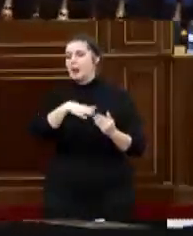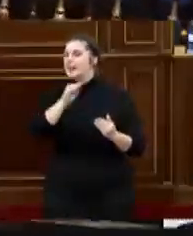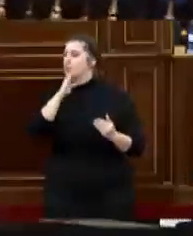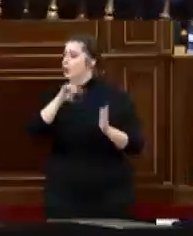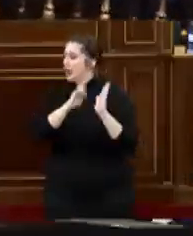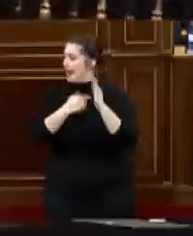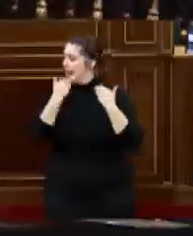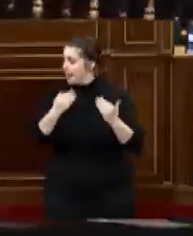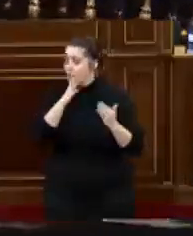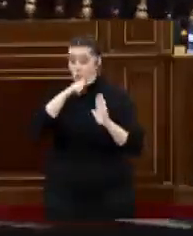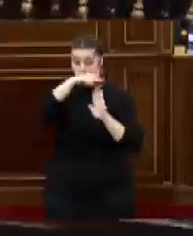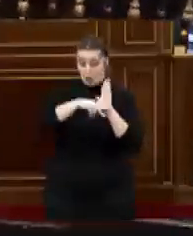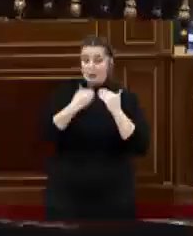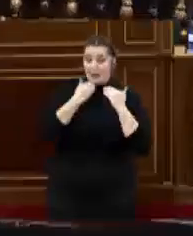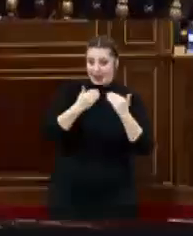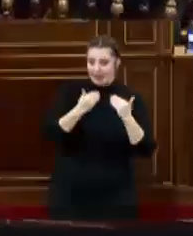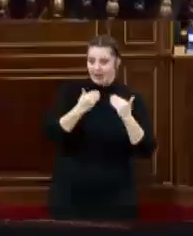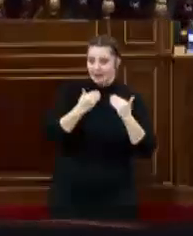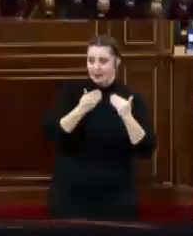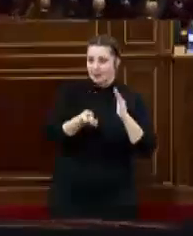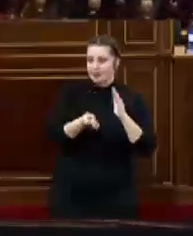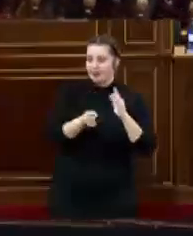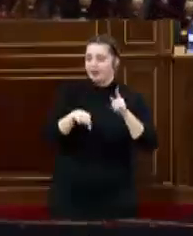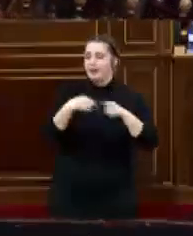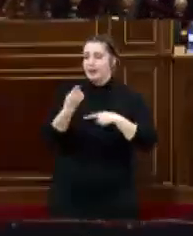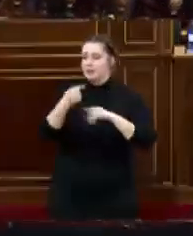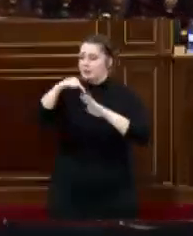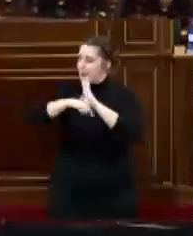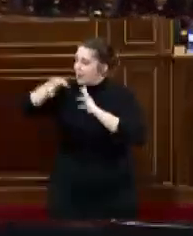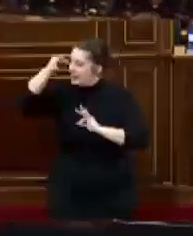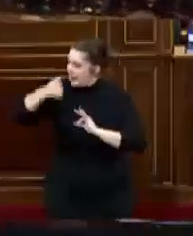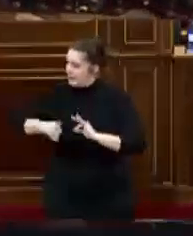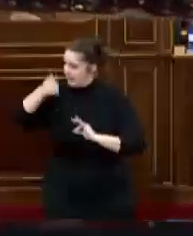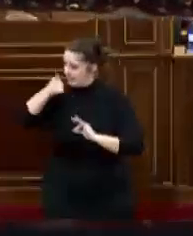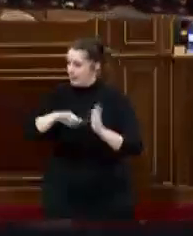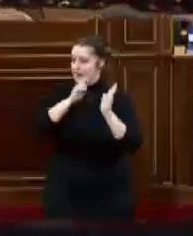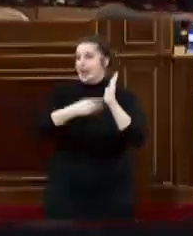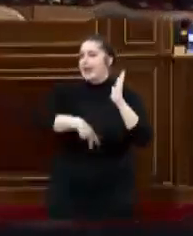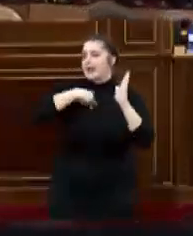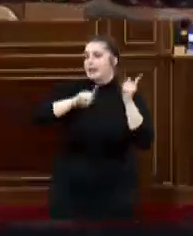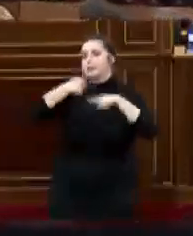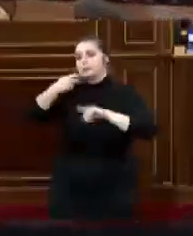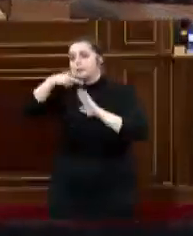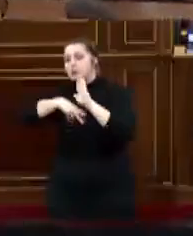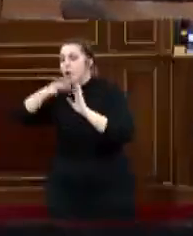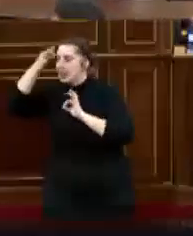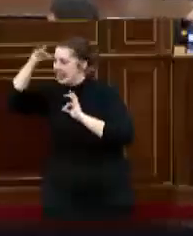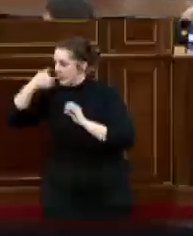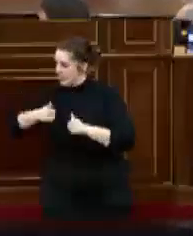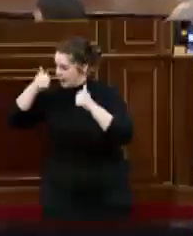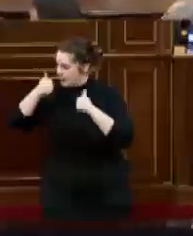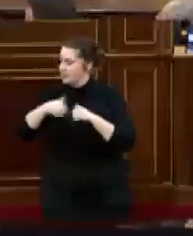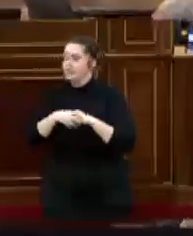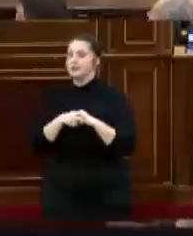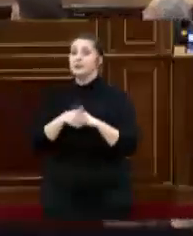las normas surgen pero luego requieren un desarrollo y lo primero que tenemos que agradecer por tanto a las personas